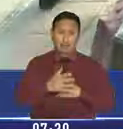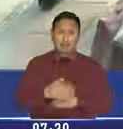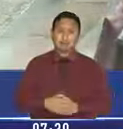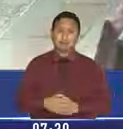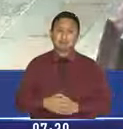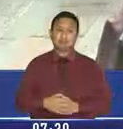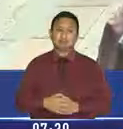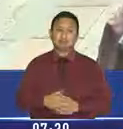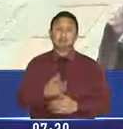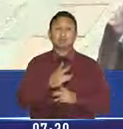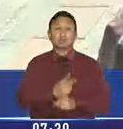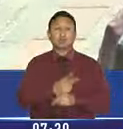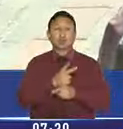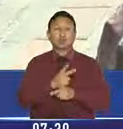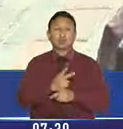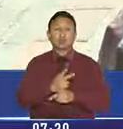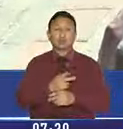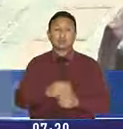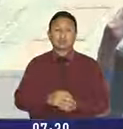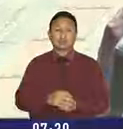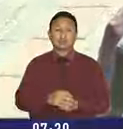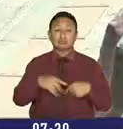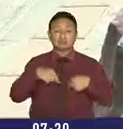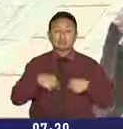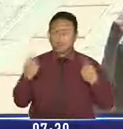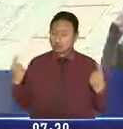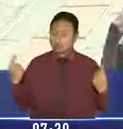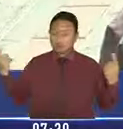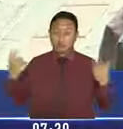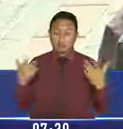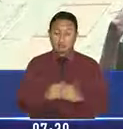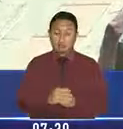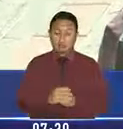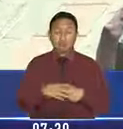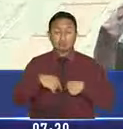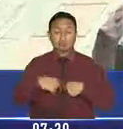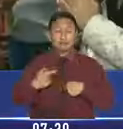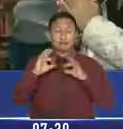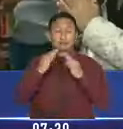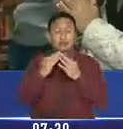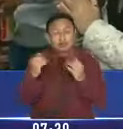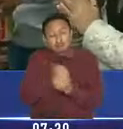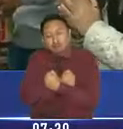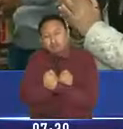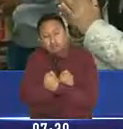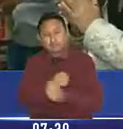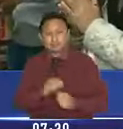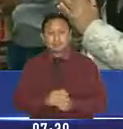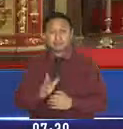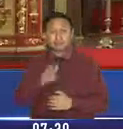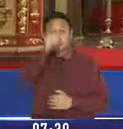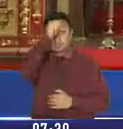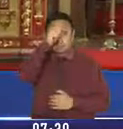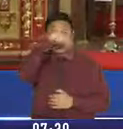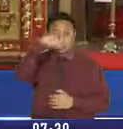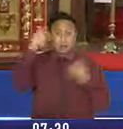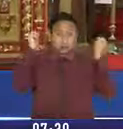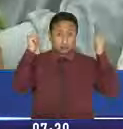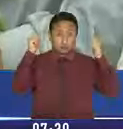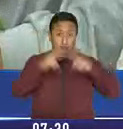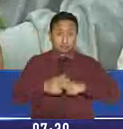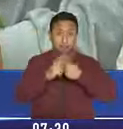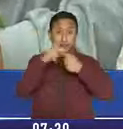de unos a otros y acercarnos más a la familia. Con el Domingo de Ramos se marca el inicio a la Semana Mayor o Semana